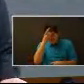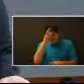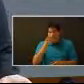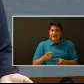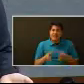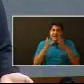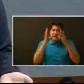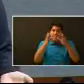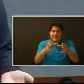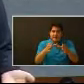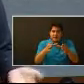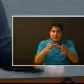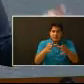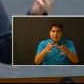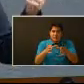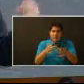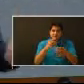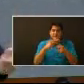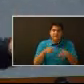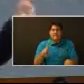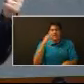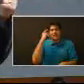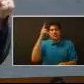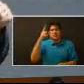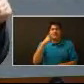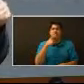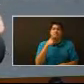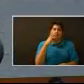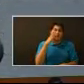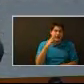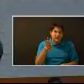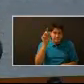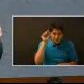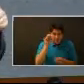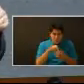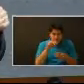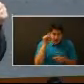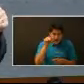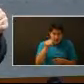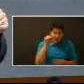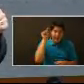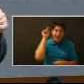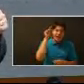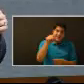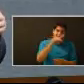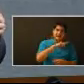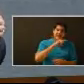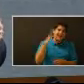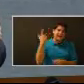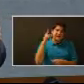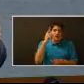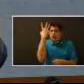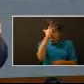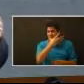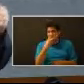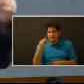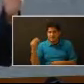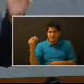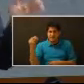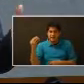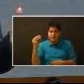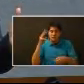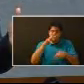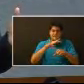habían encomendado. Pero el Señor ya había visto en él que él era de un espíritu